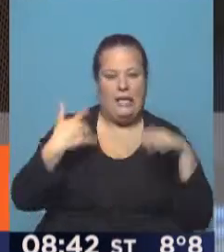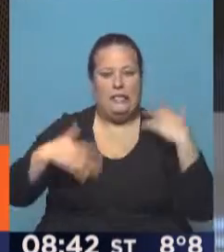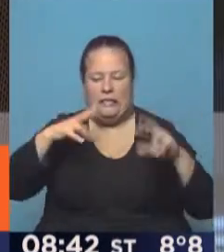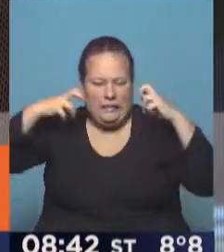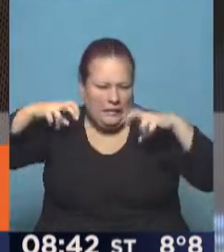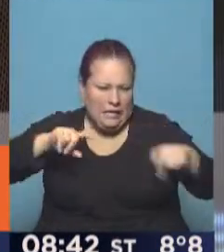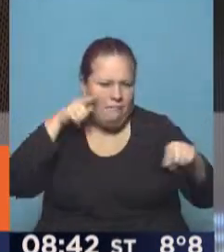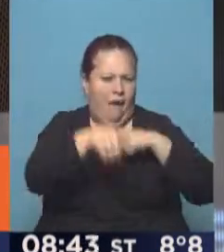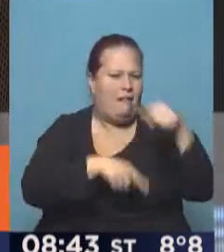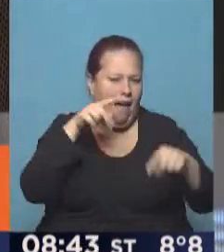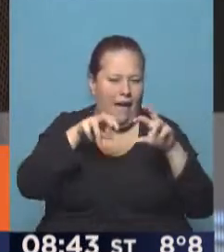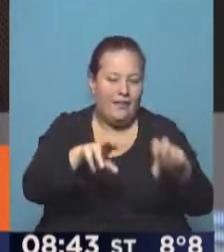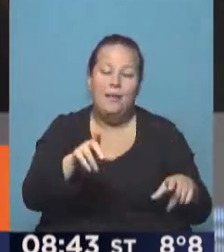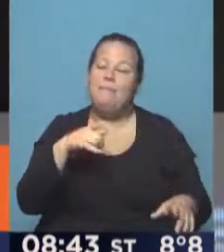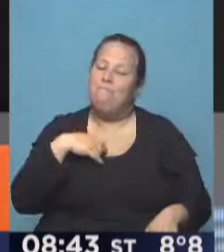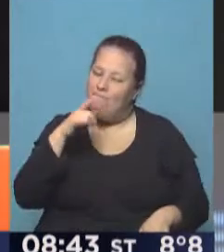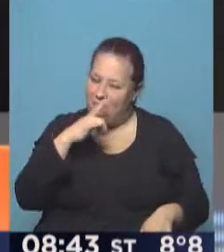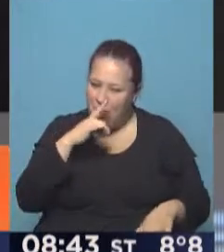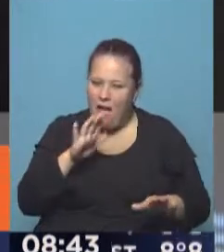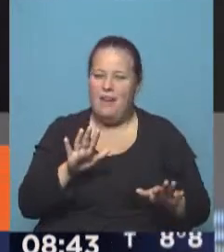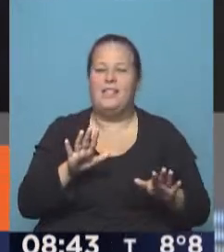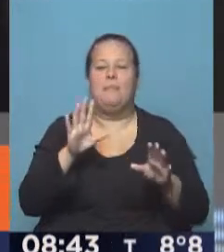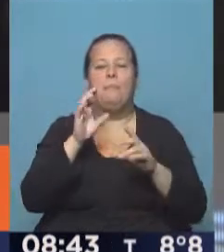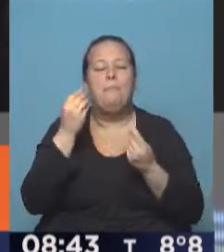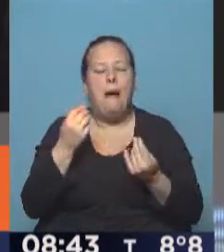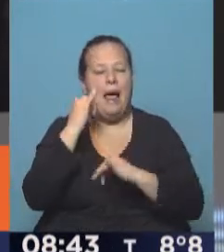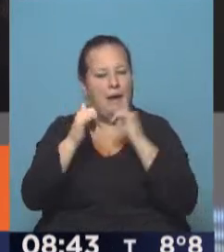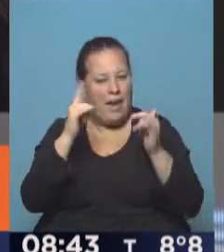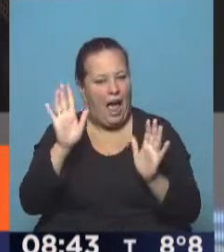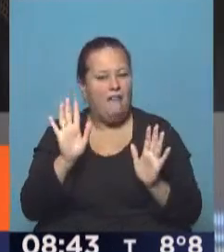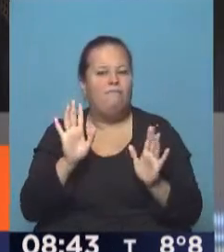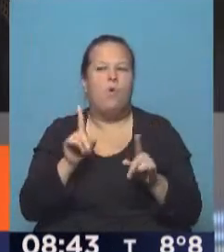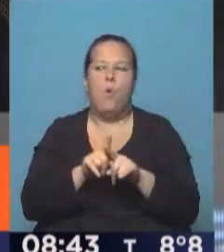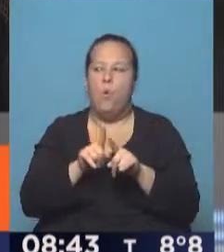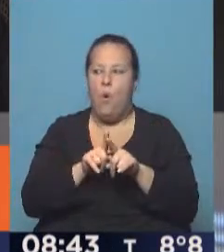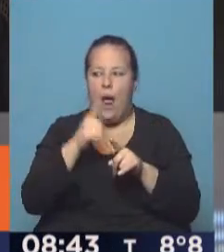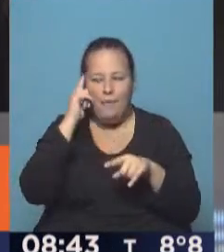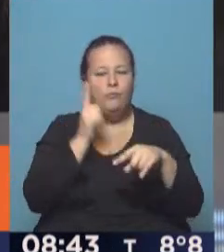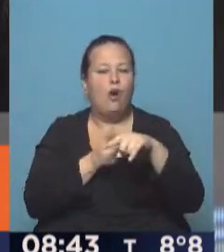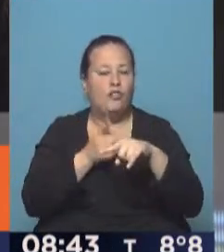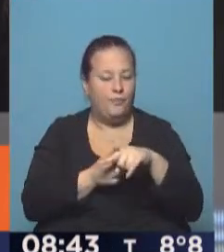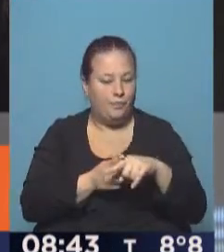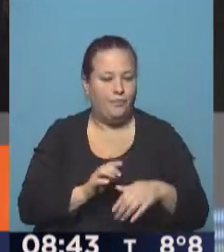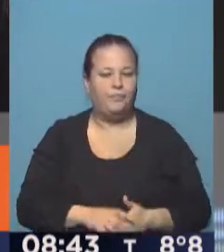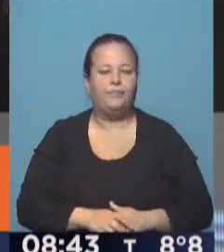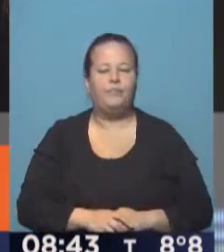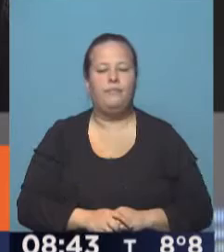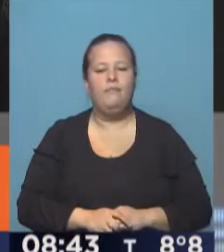y empieza a investigar. Pero me parece, para tener sobre esto una mirada más optimista, que